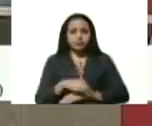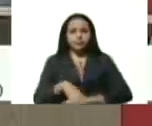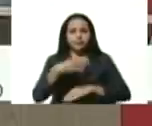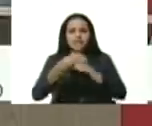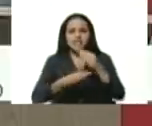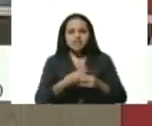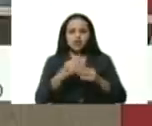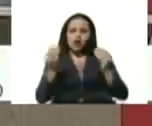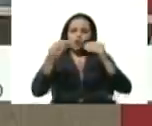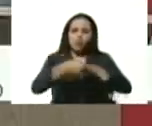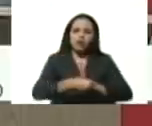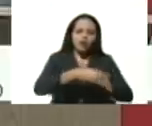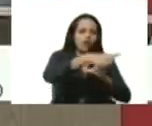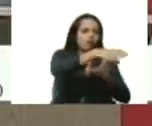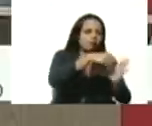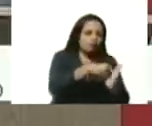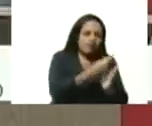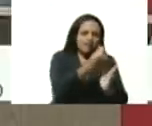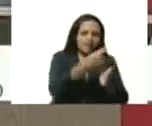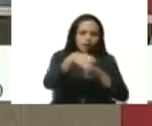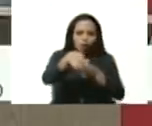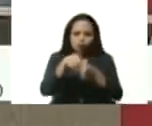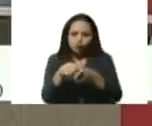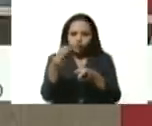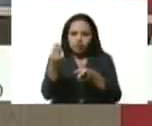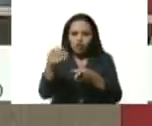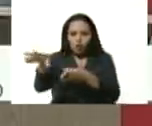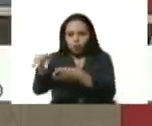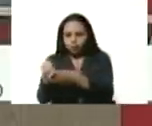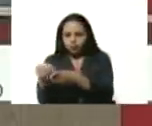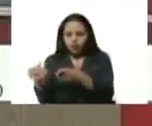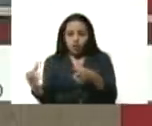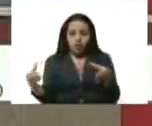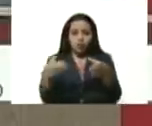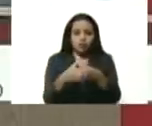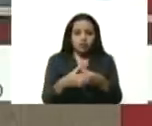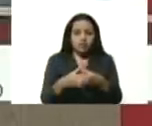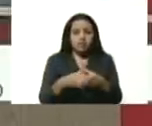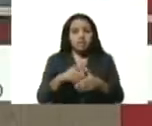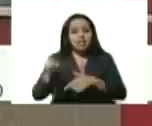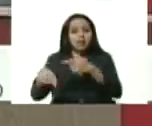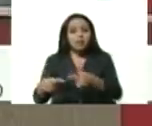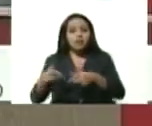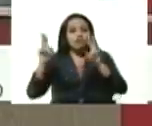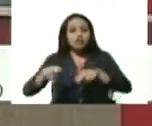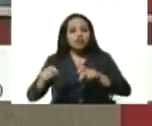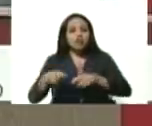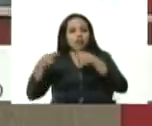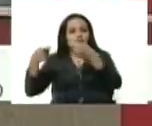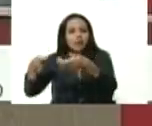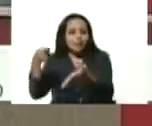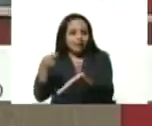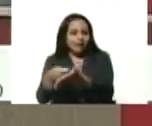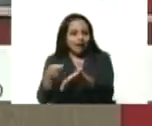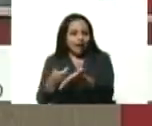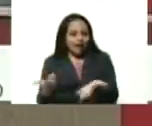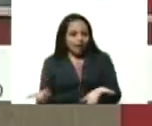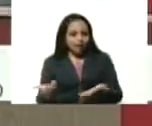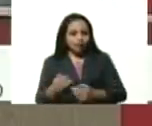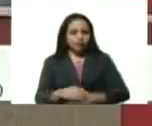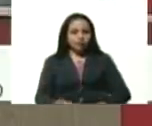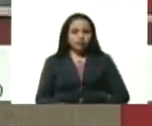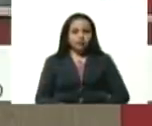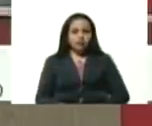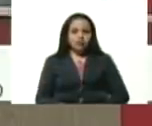vaca y según lo que dice el mismo Jordan Gudró, jamás le pagaron los correspondientes honorarios por